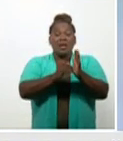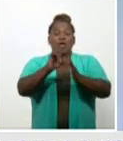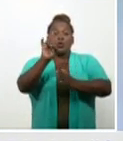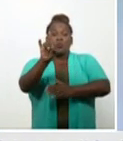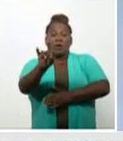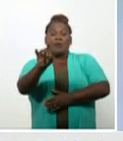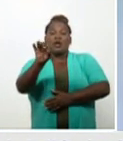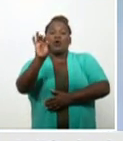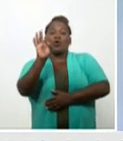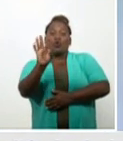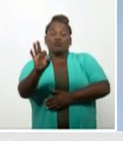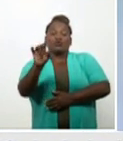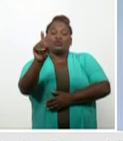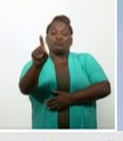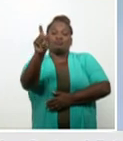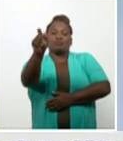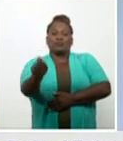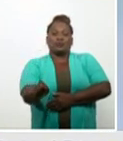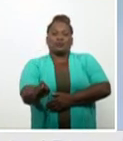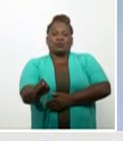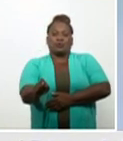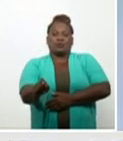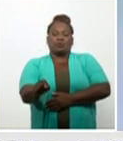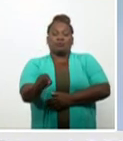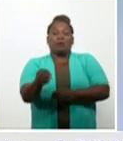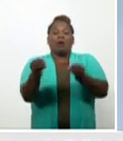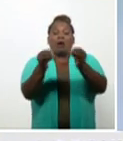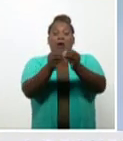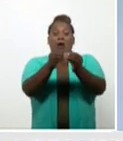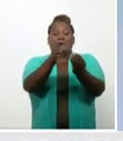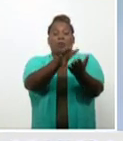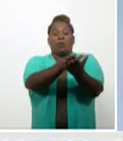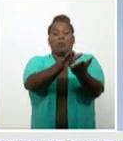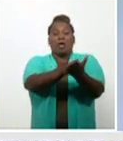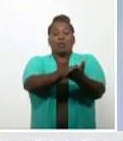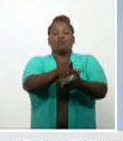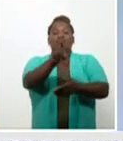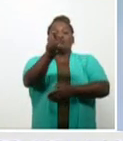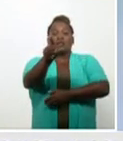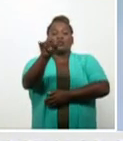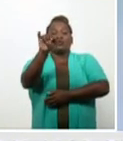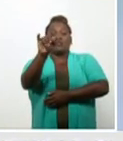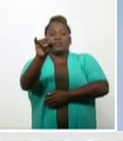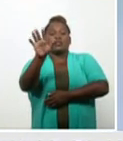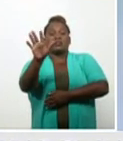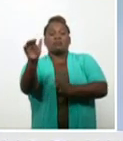1.981 personas para un acumulado de